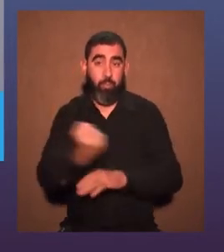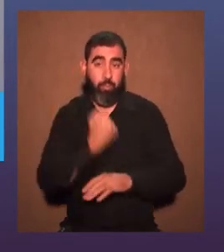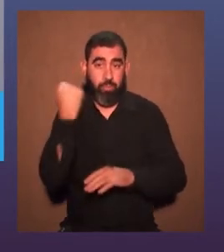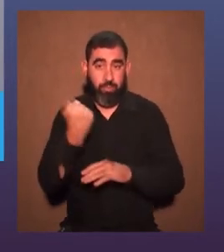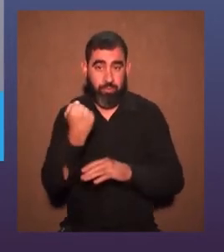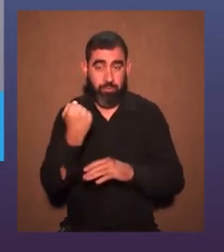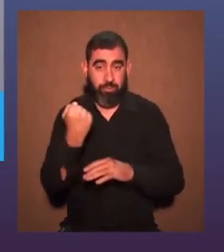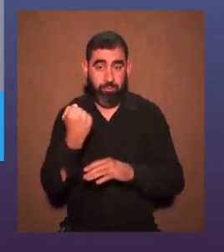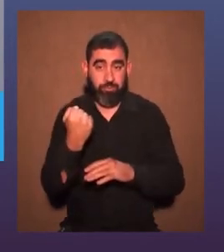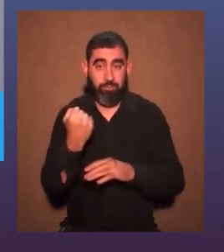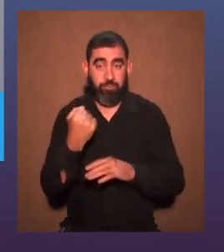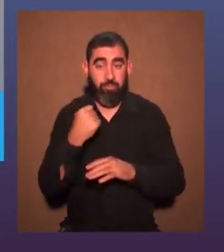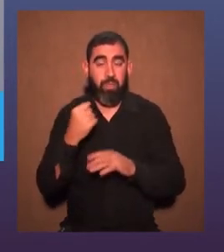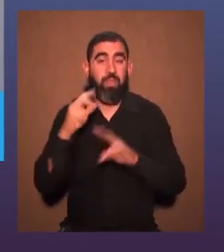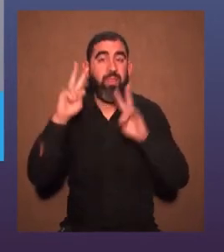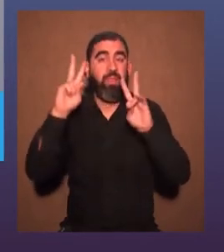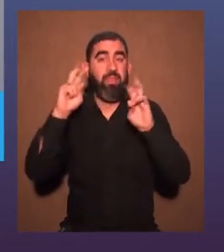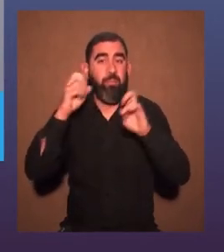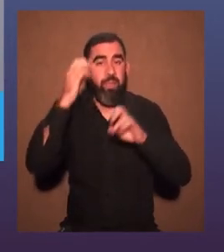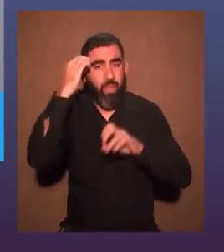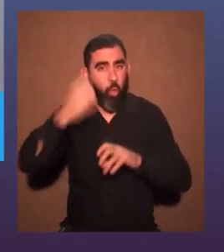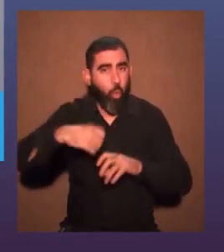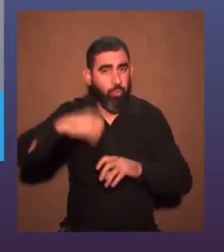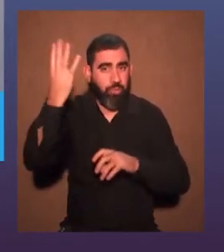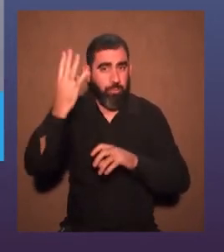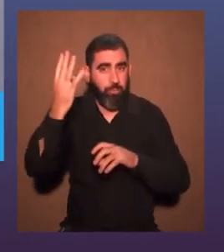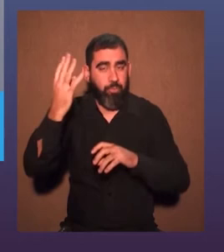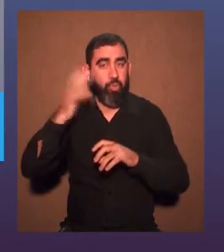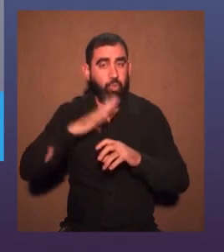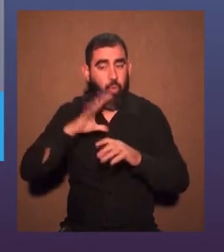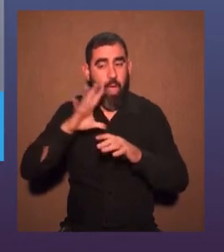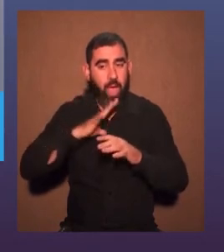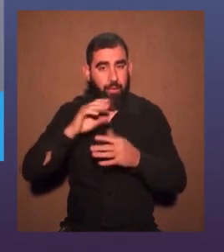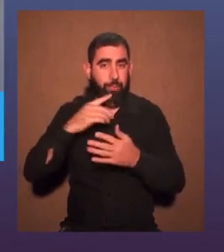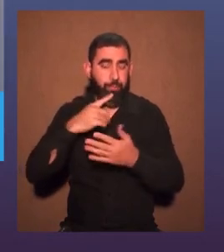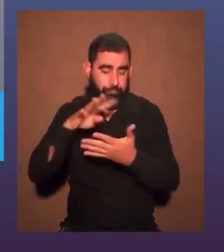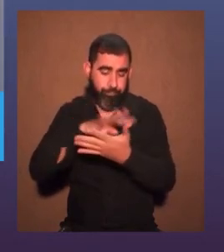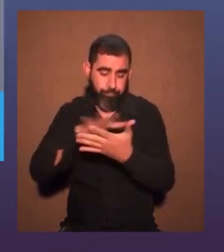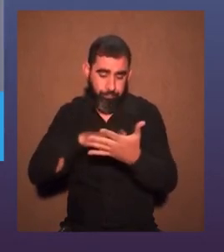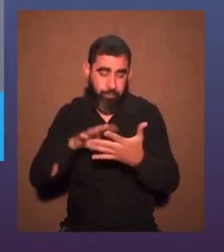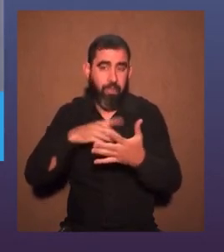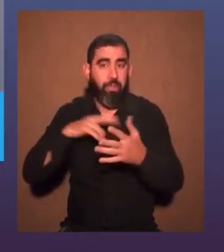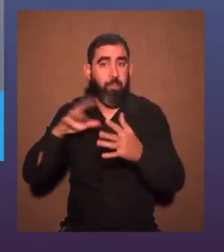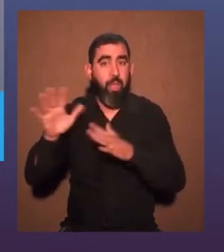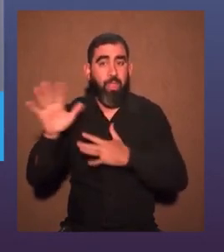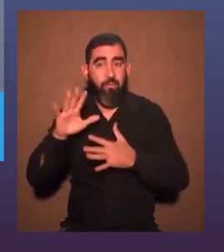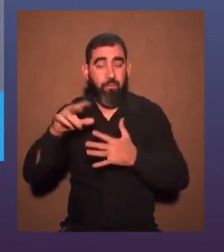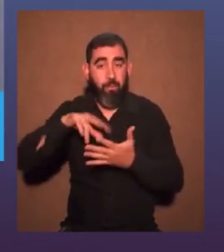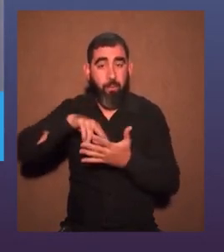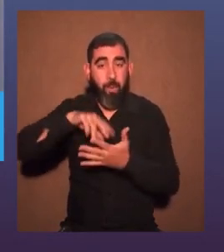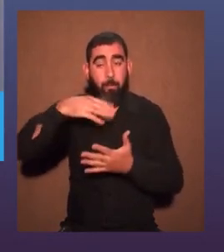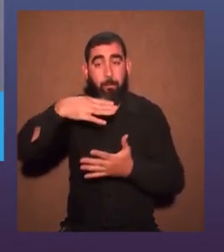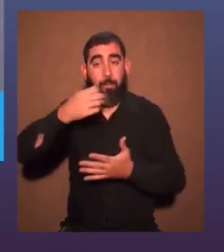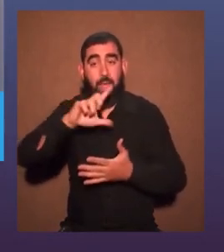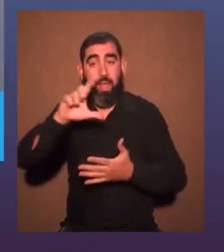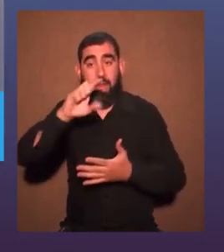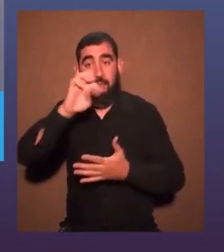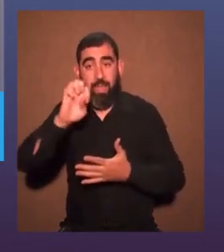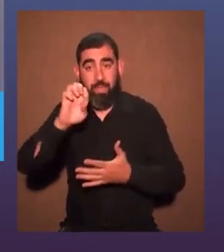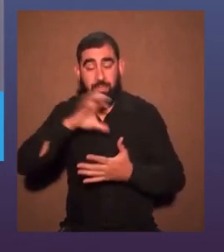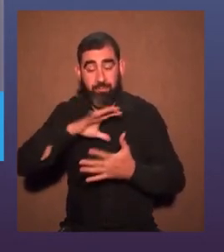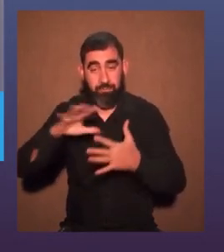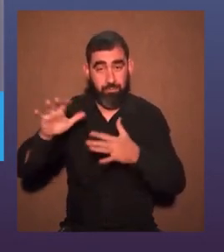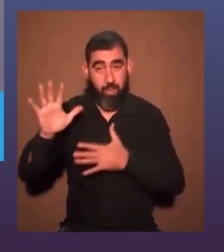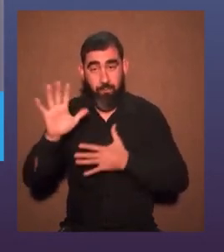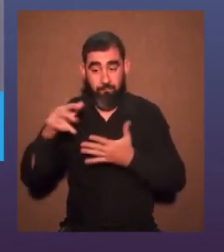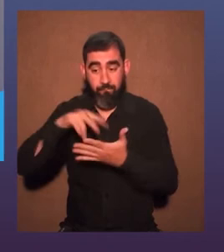importante la conceptualización. Más allá, tengo un texto, en este caso en ballet tengo una coreografía.